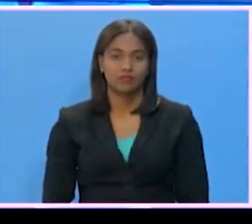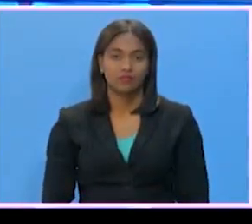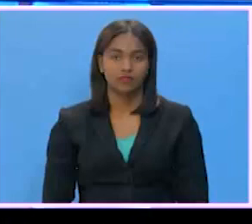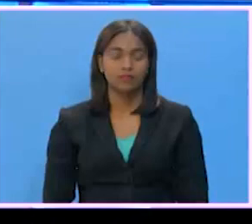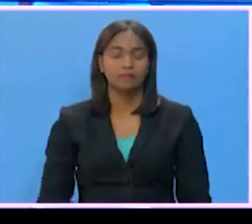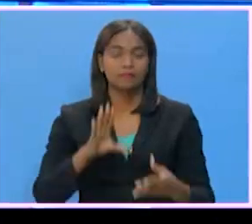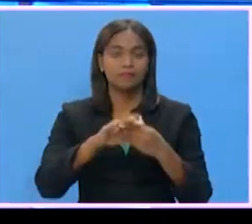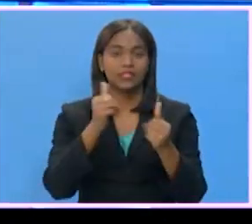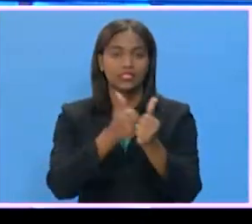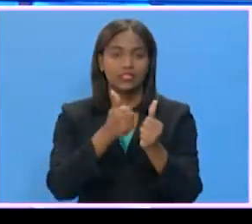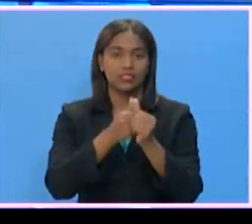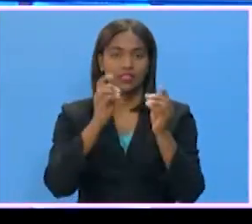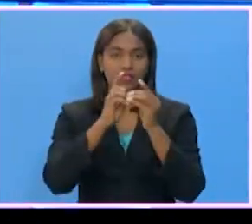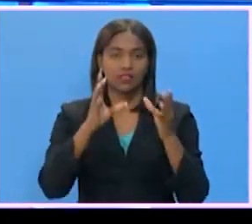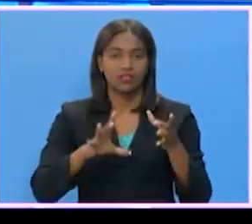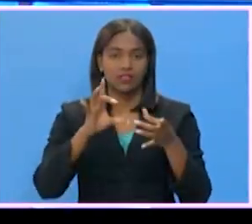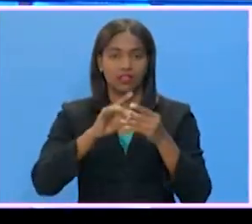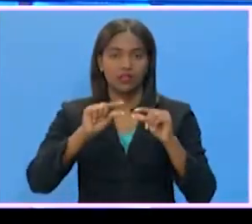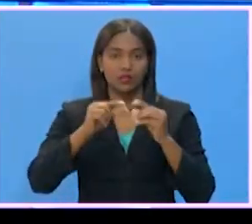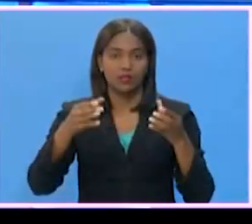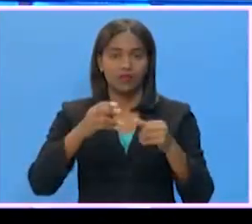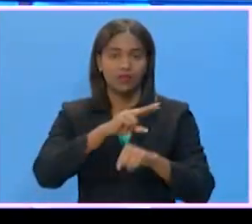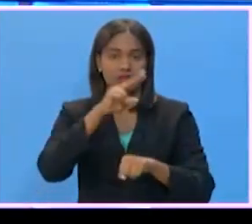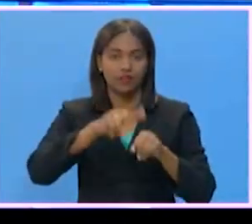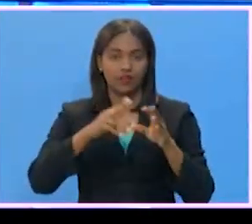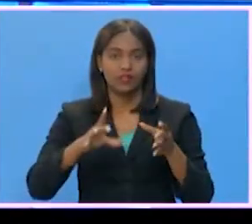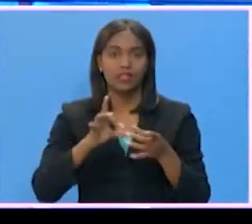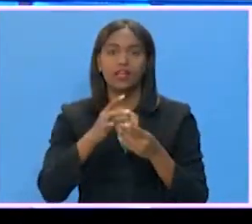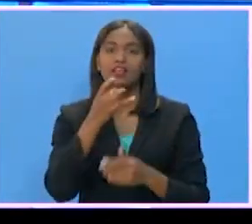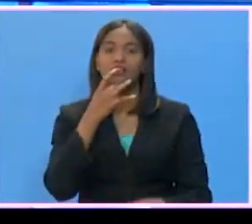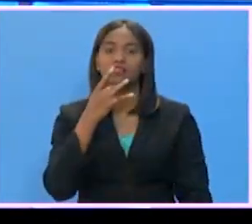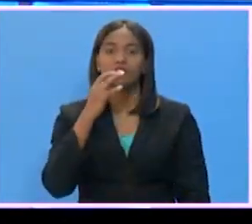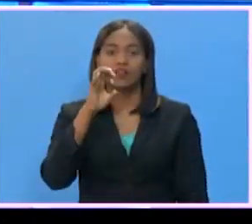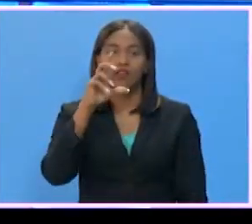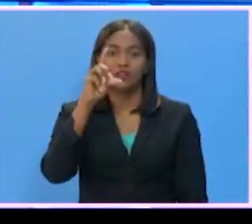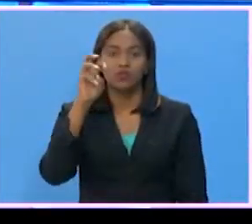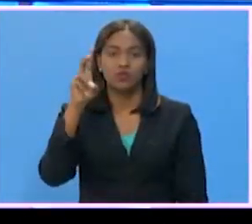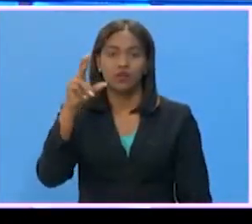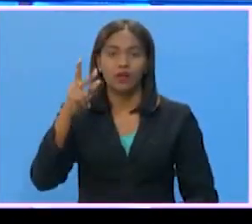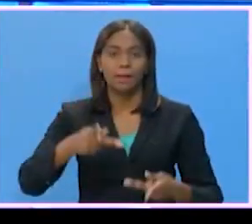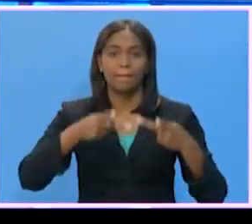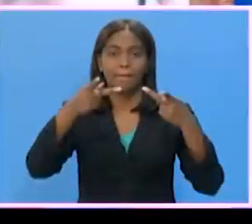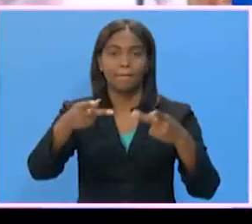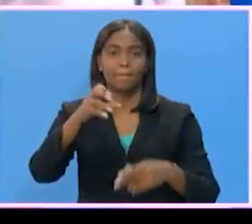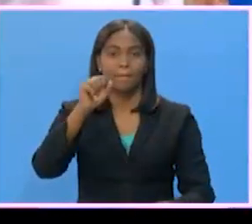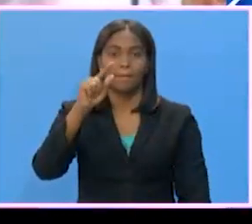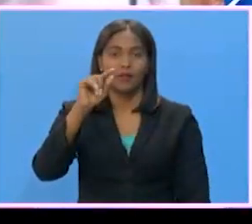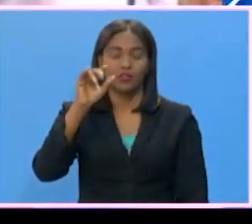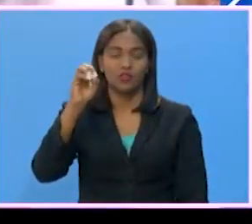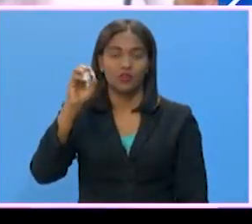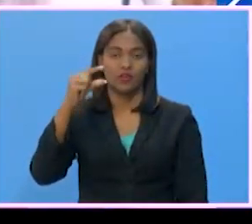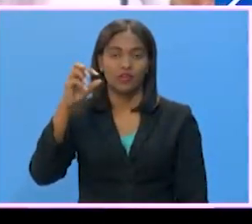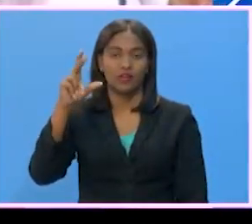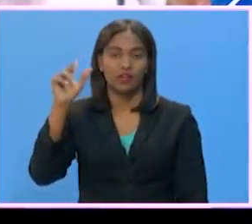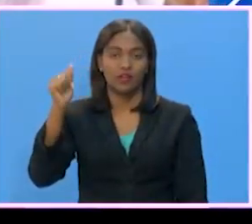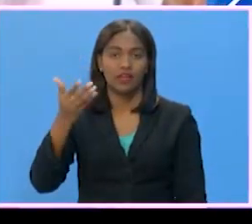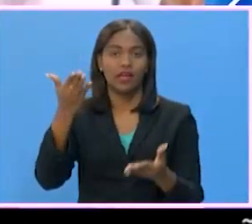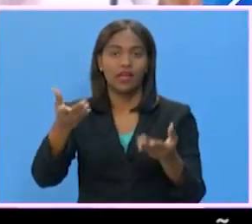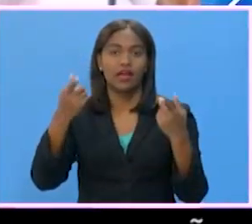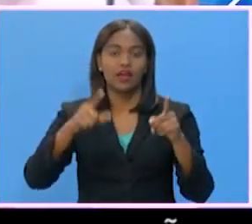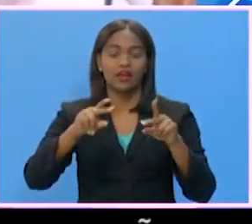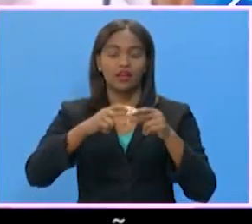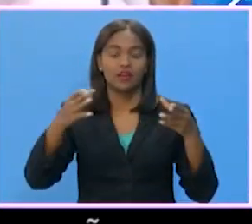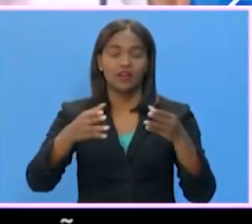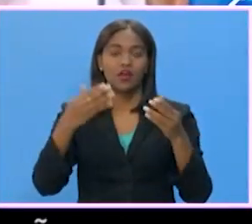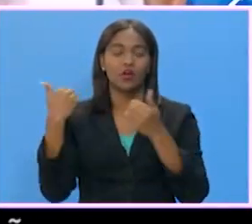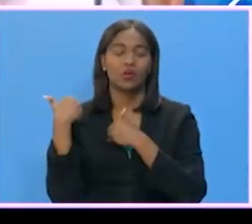A propósito, el director ejecutivo de la Comisión Nacional de Energía, Eduard Veras, visitó el municipio San Antonio de Guerra. Allí efectuó el encuentro